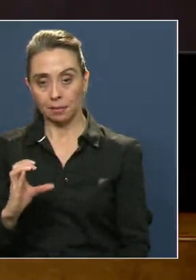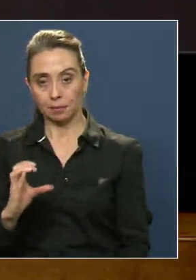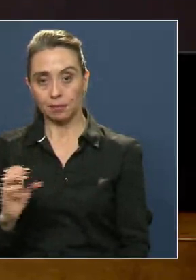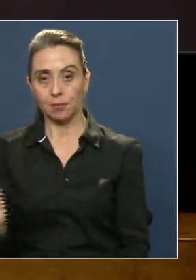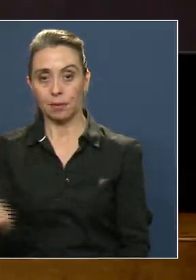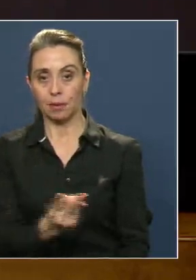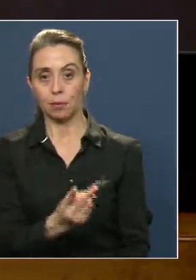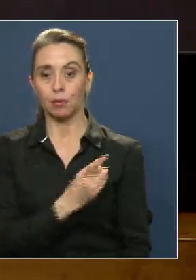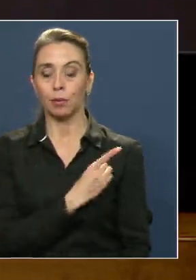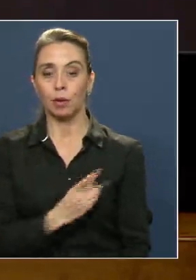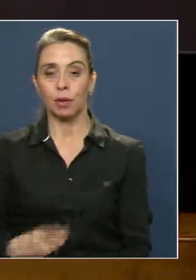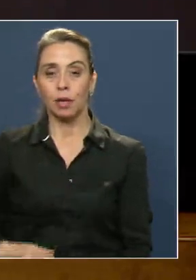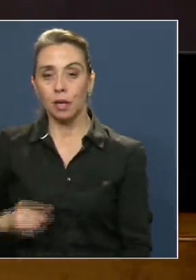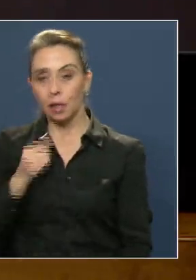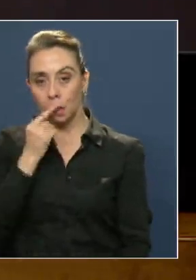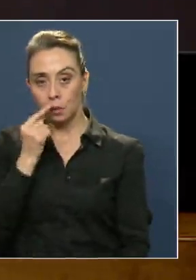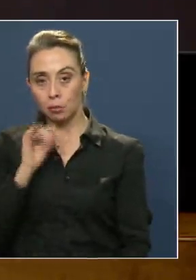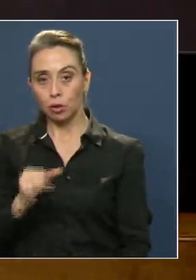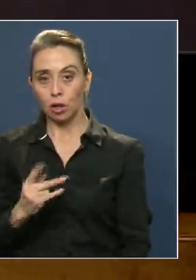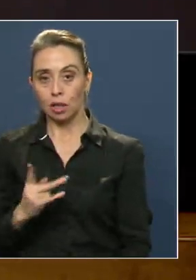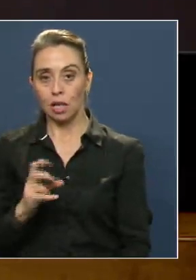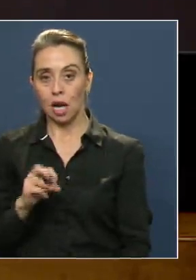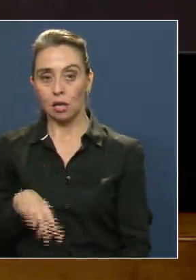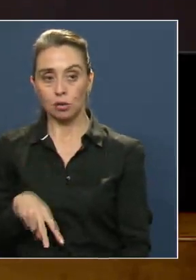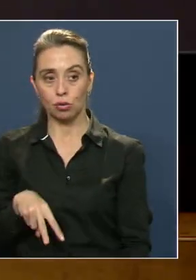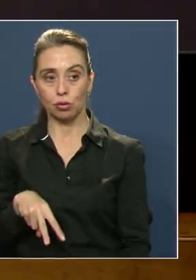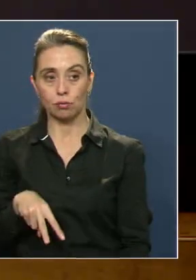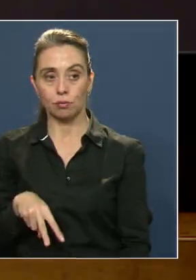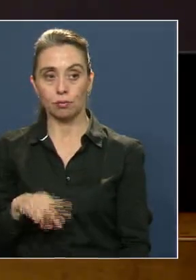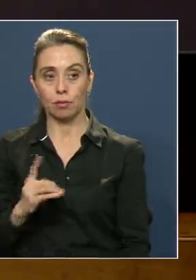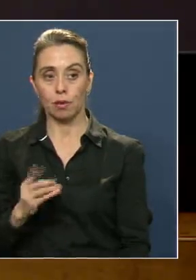al honorable diputado don Giorgio Jackson Drago.